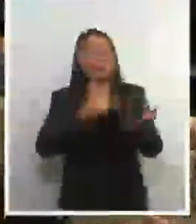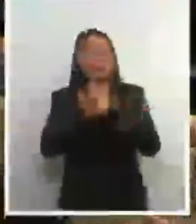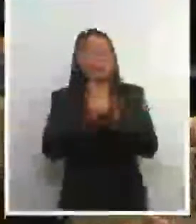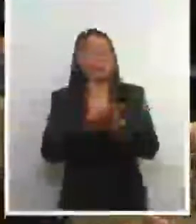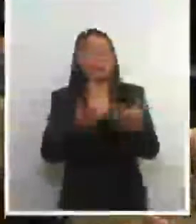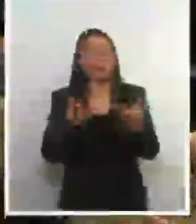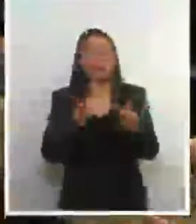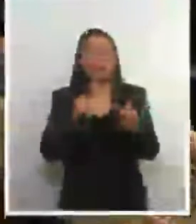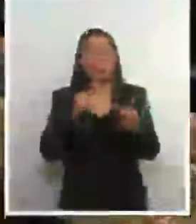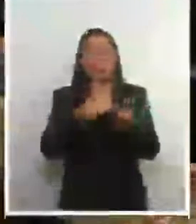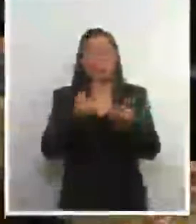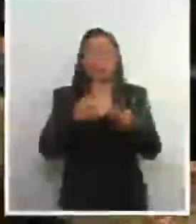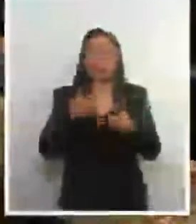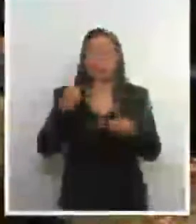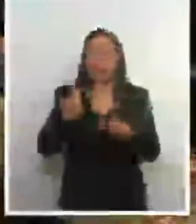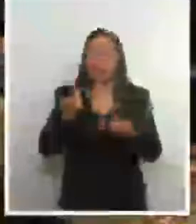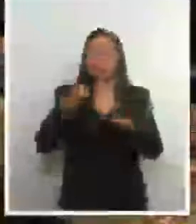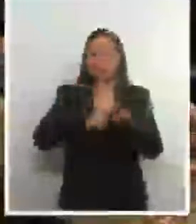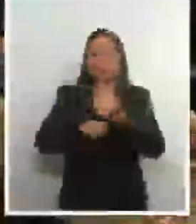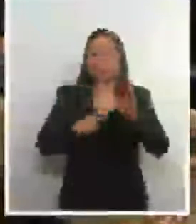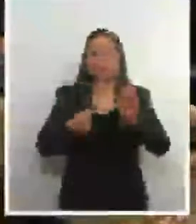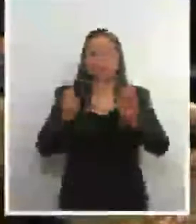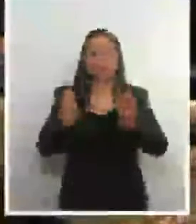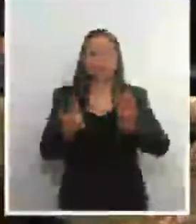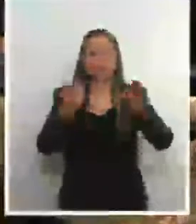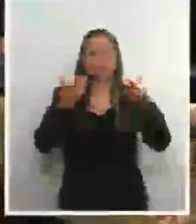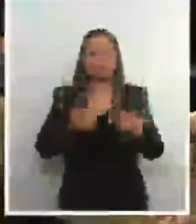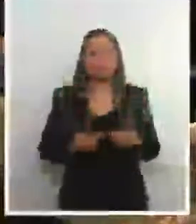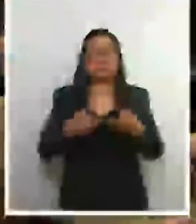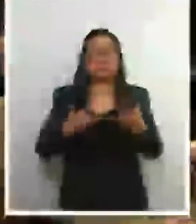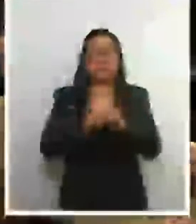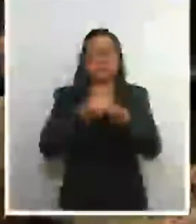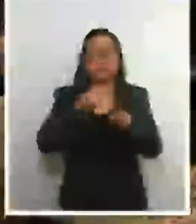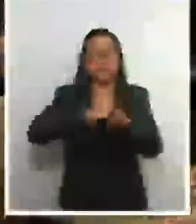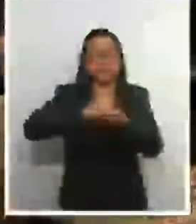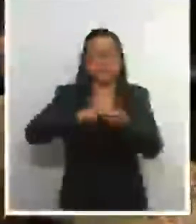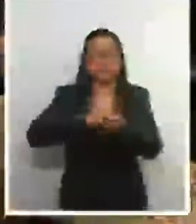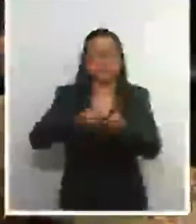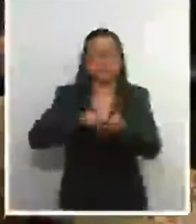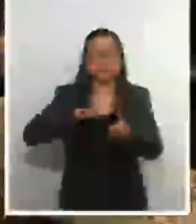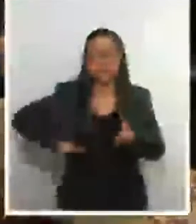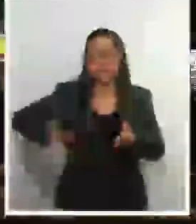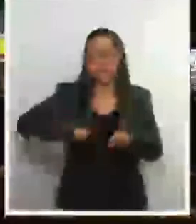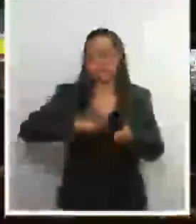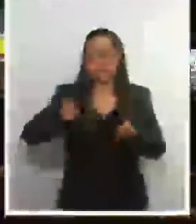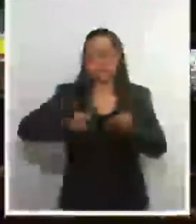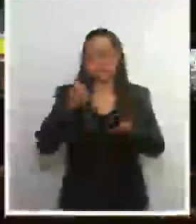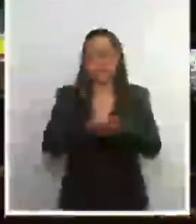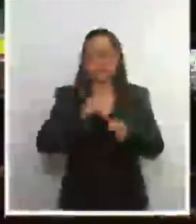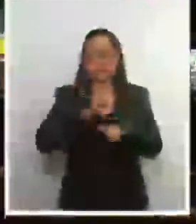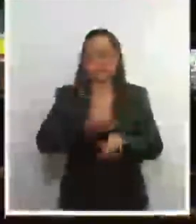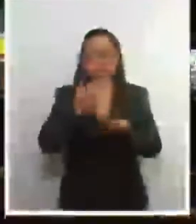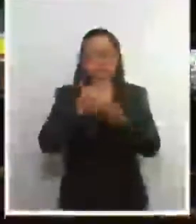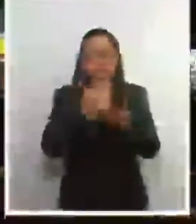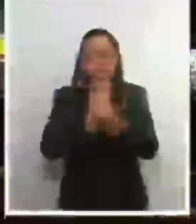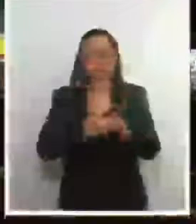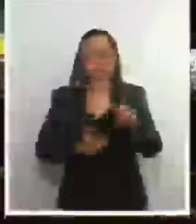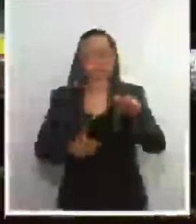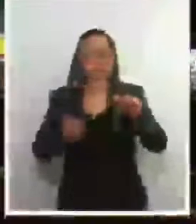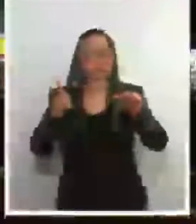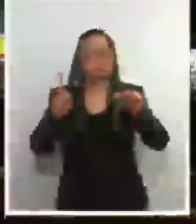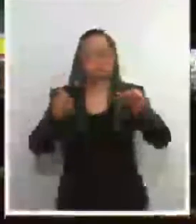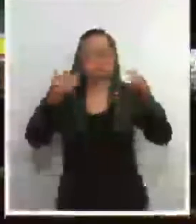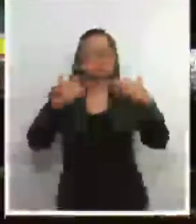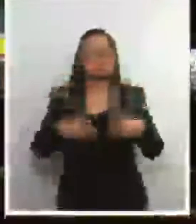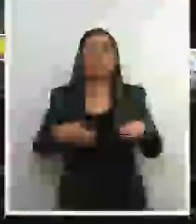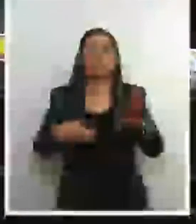dictamen, el actual numeral 1 del apartado B, y con las modificaciones aprobadas por la Asamblea al apartado A,